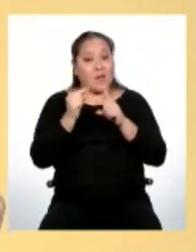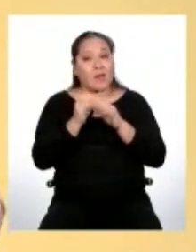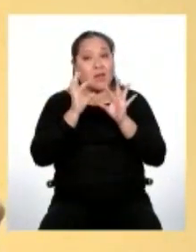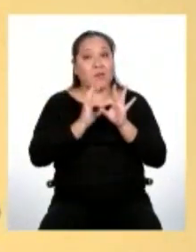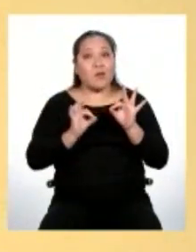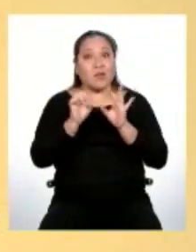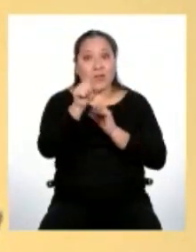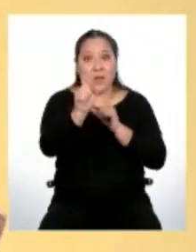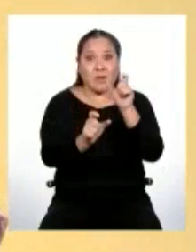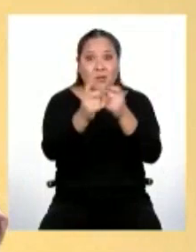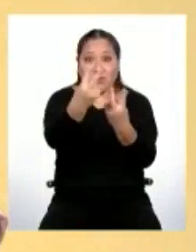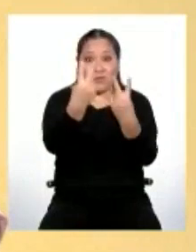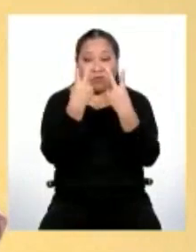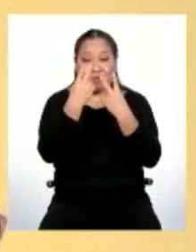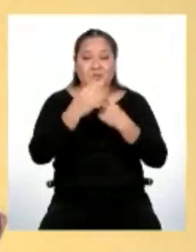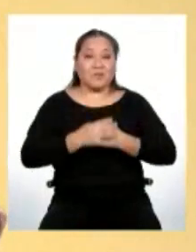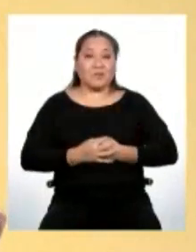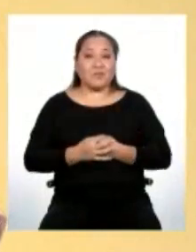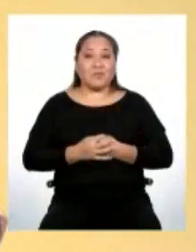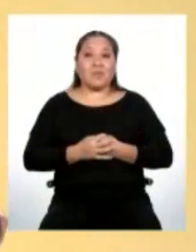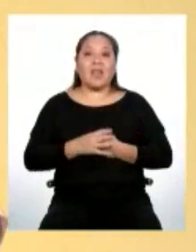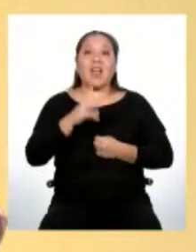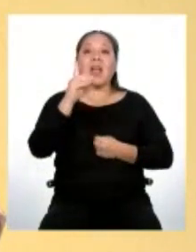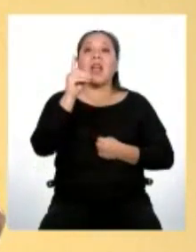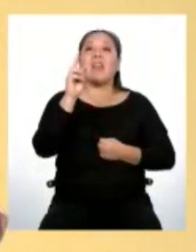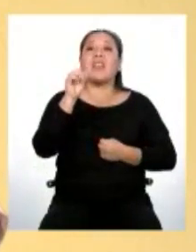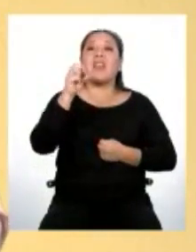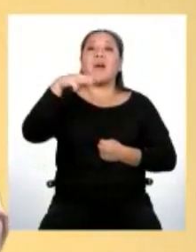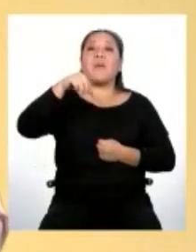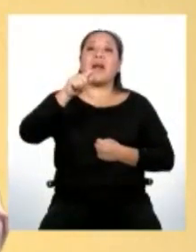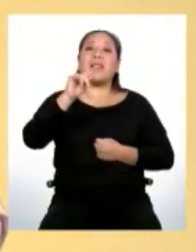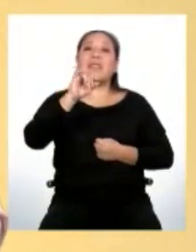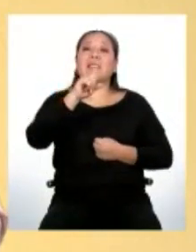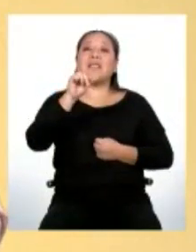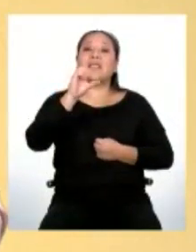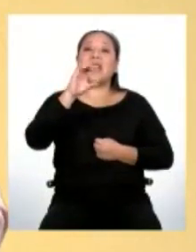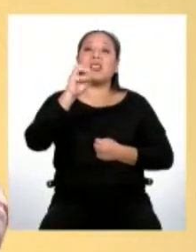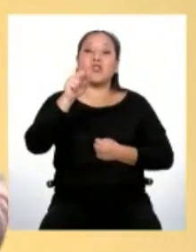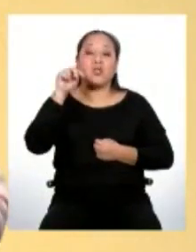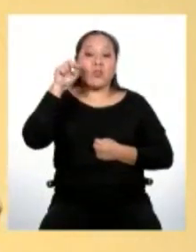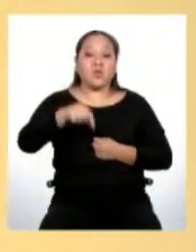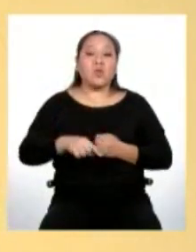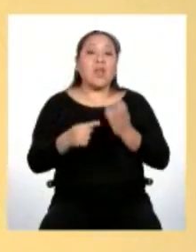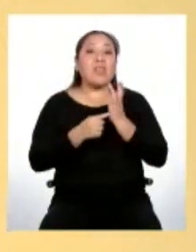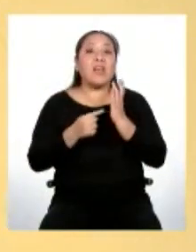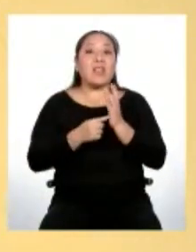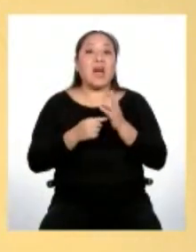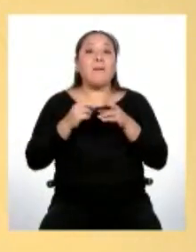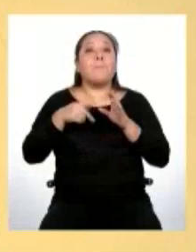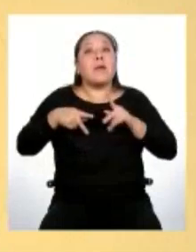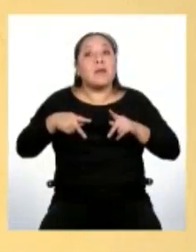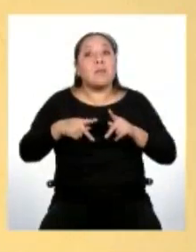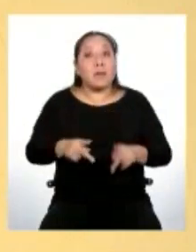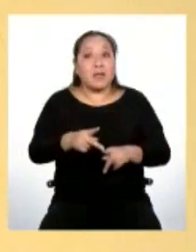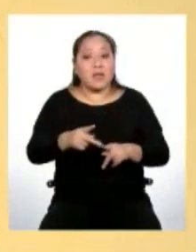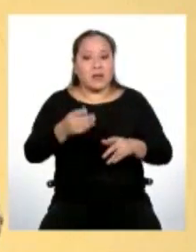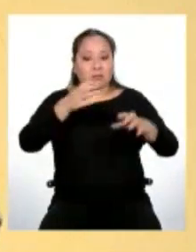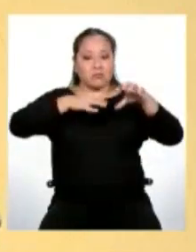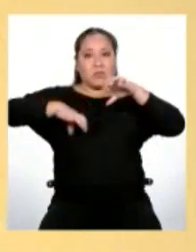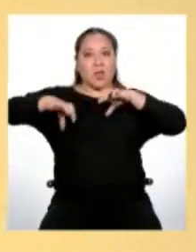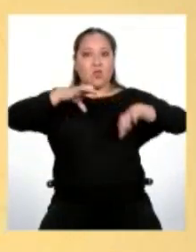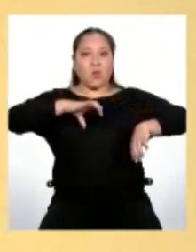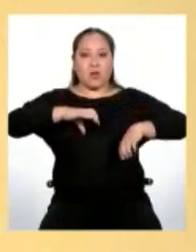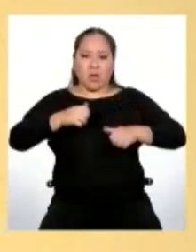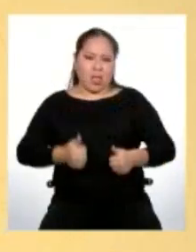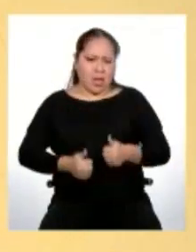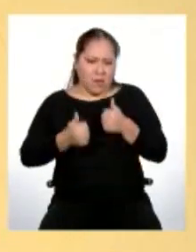los que nos ven desde sus casas. La dramatización es una técnica que permite representar situaciones de la vida real de manera